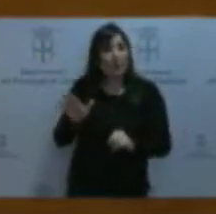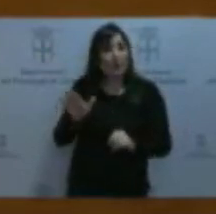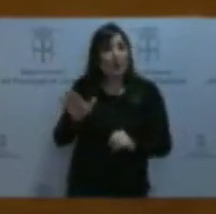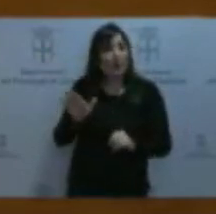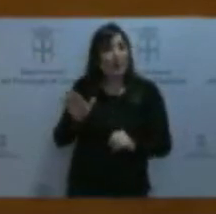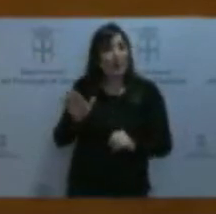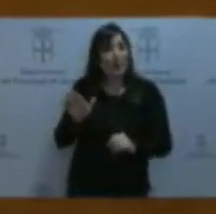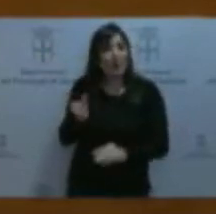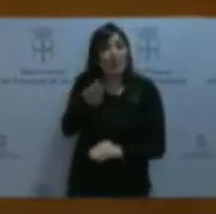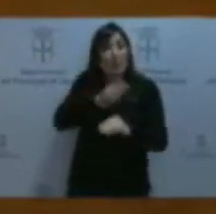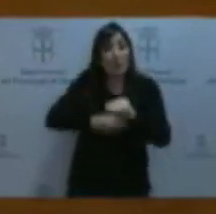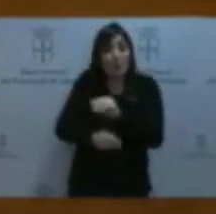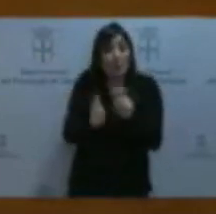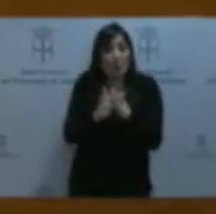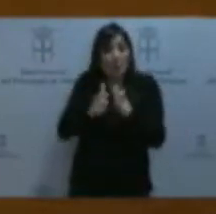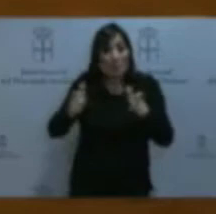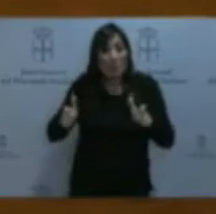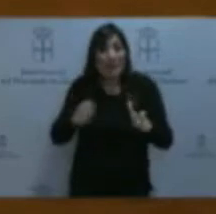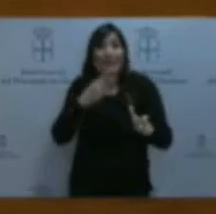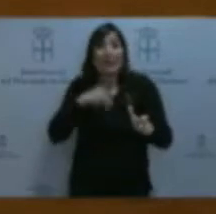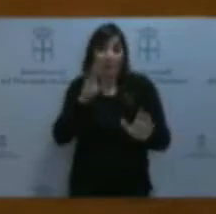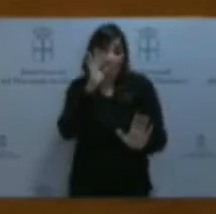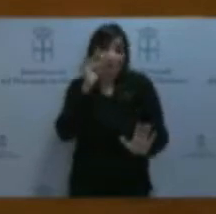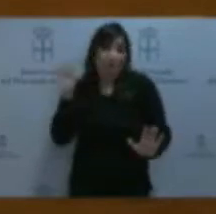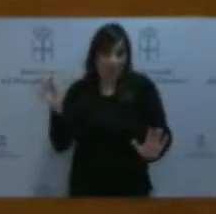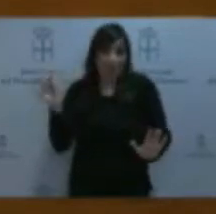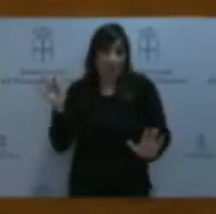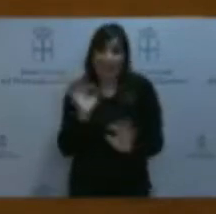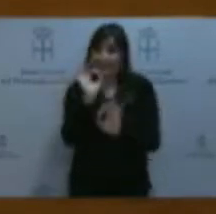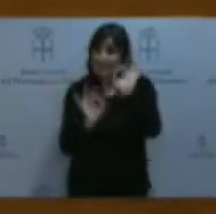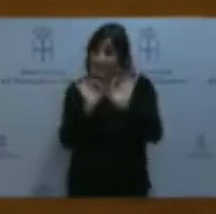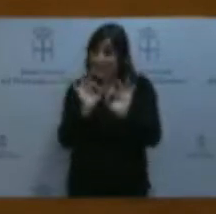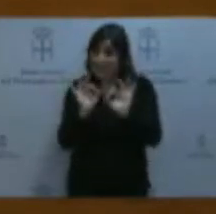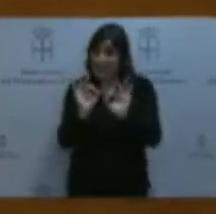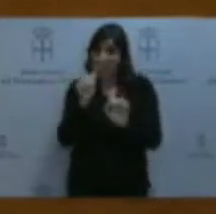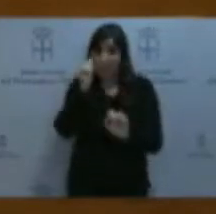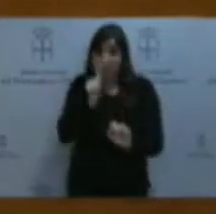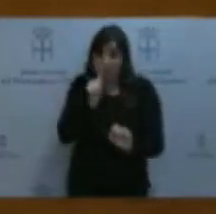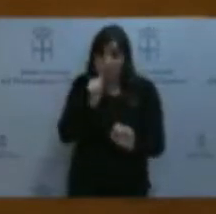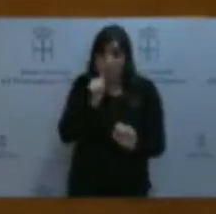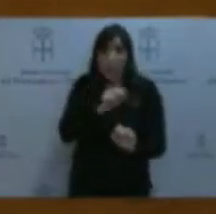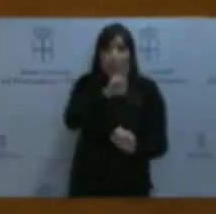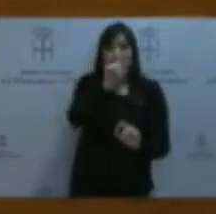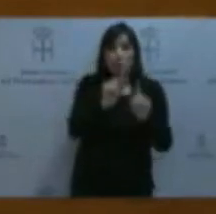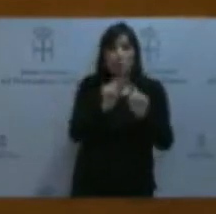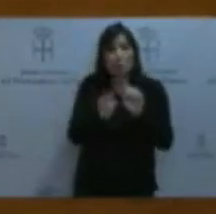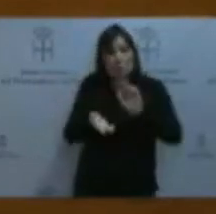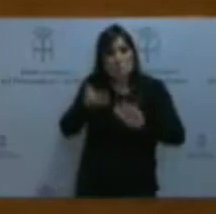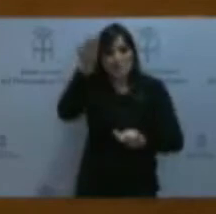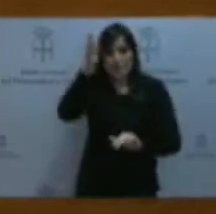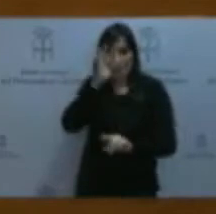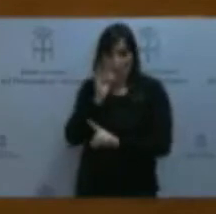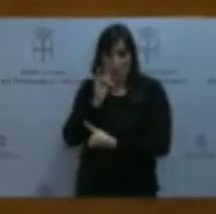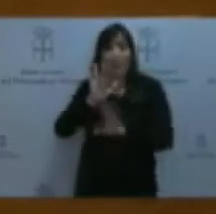natalidad con una tasa de fecundidad por encima de los 2 puntos. Pero los factores van más